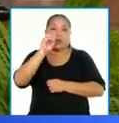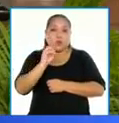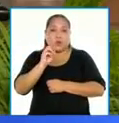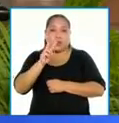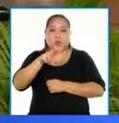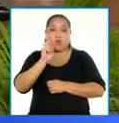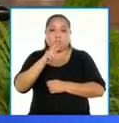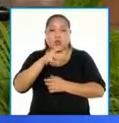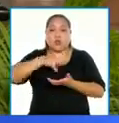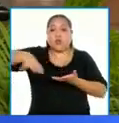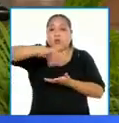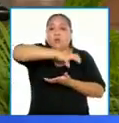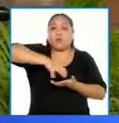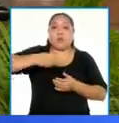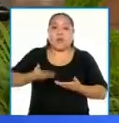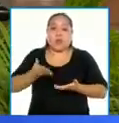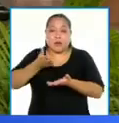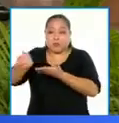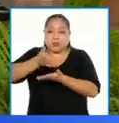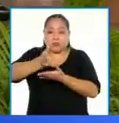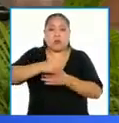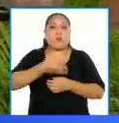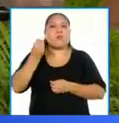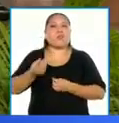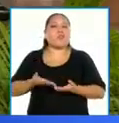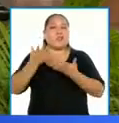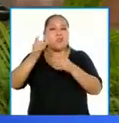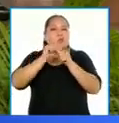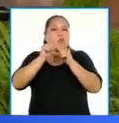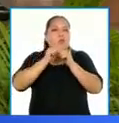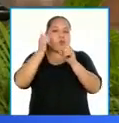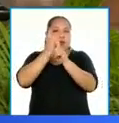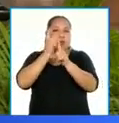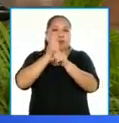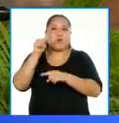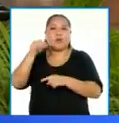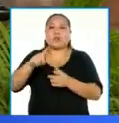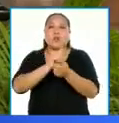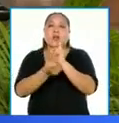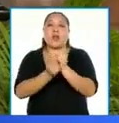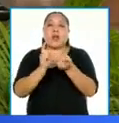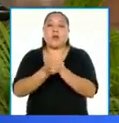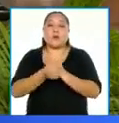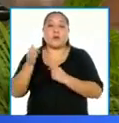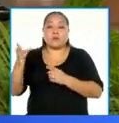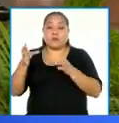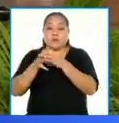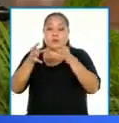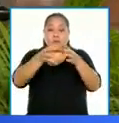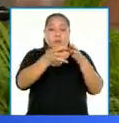200. Pero, ¿por qué no les digo una cifra exacta? Porque eso es relativo, porque las plantas pueden ser,